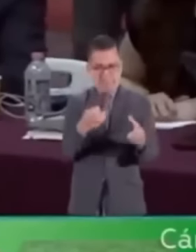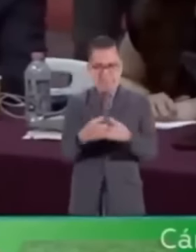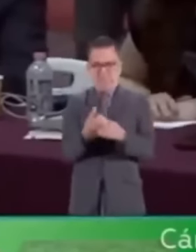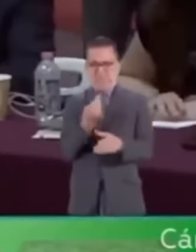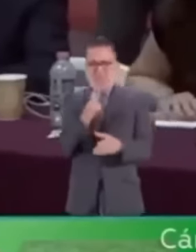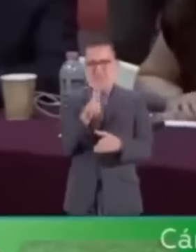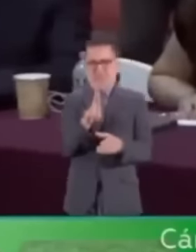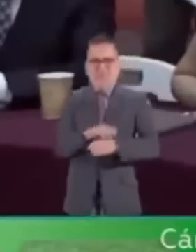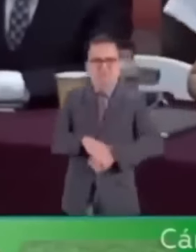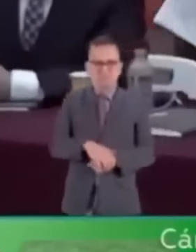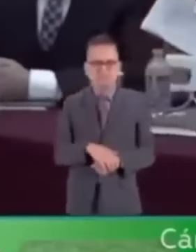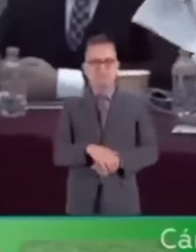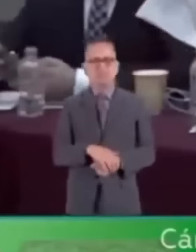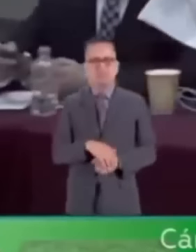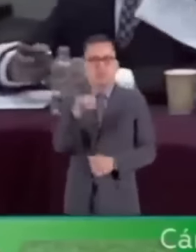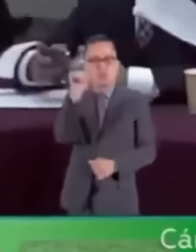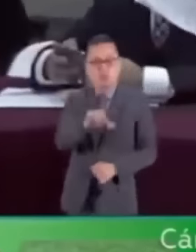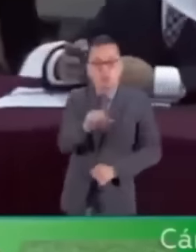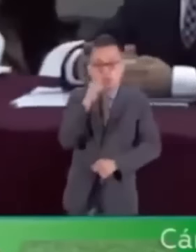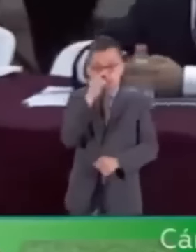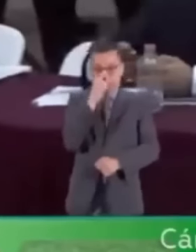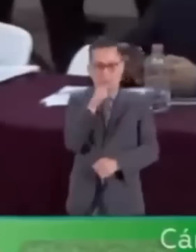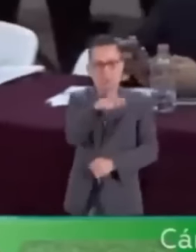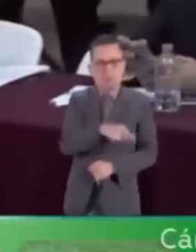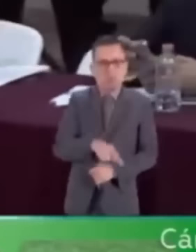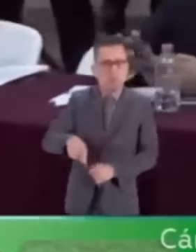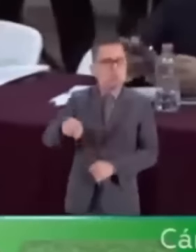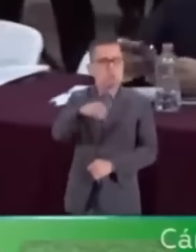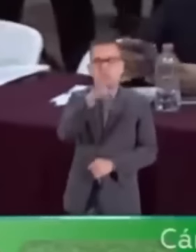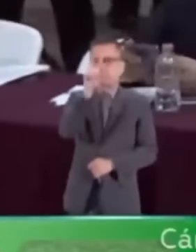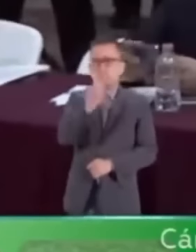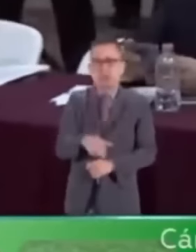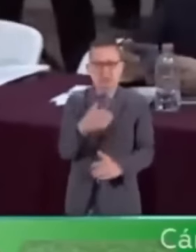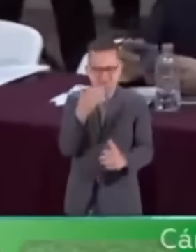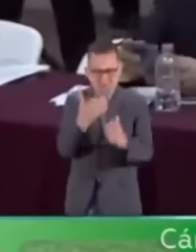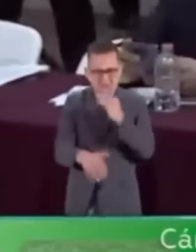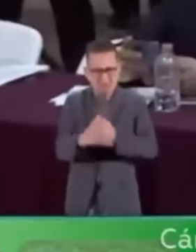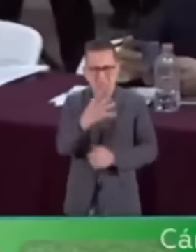hoy, ustedes, de manera desvergonzada,